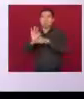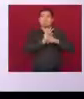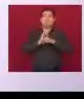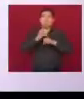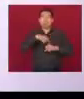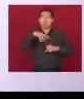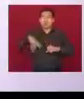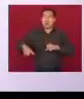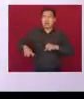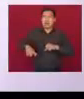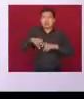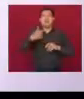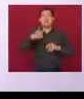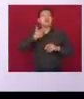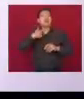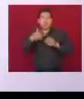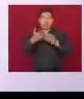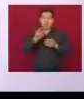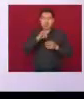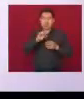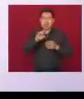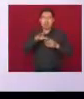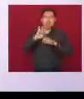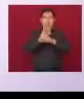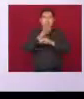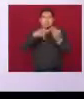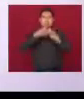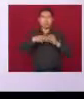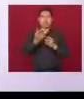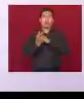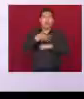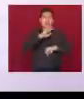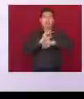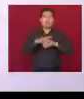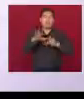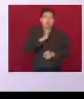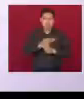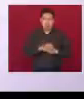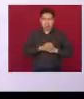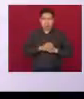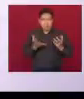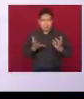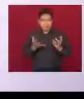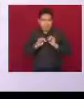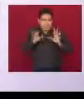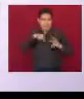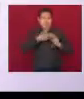en gasolinas y diésel. Por eso, desde que llegamos al gobierno, al tiempo que